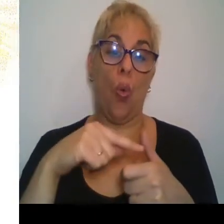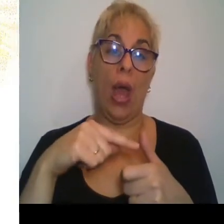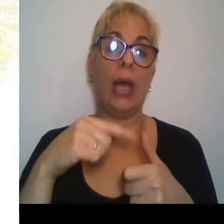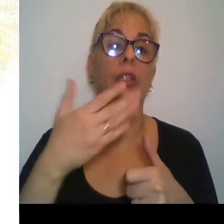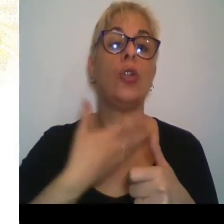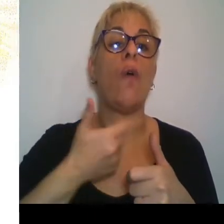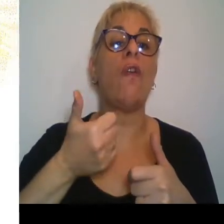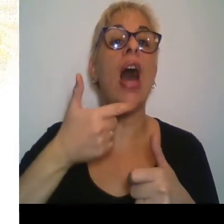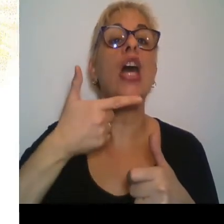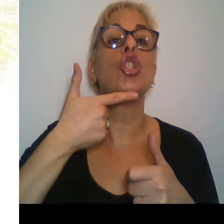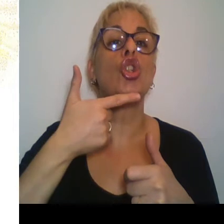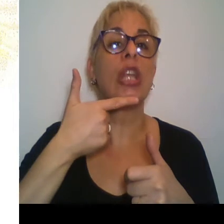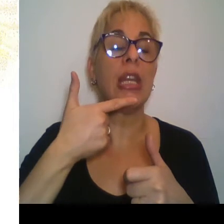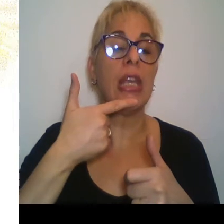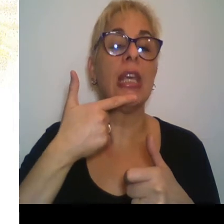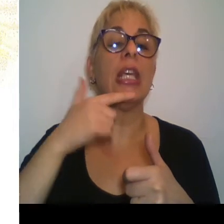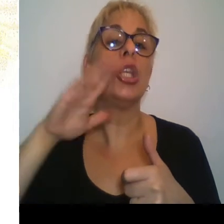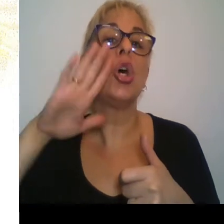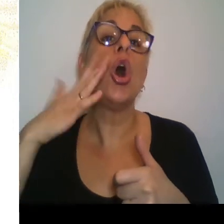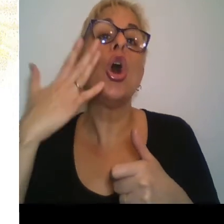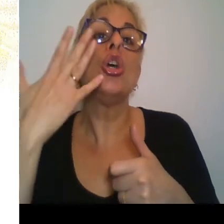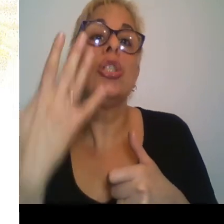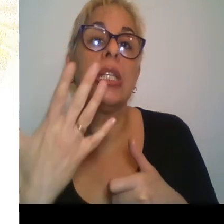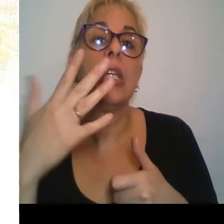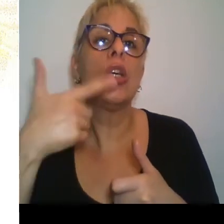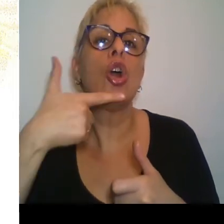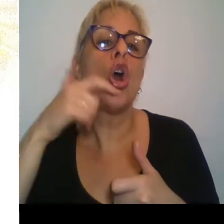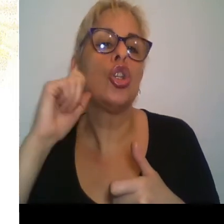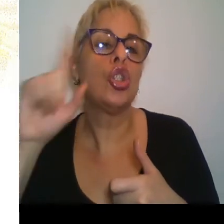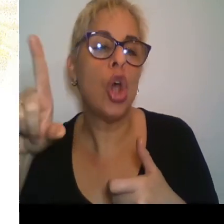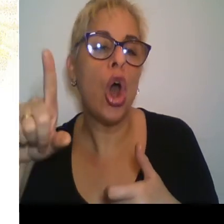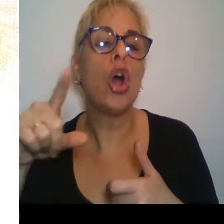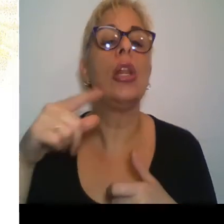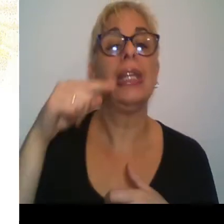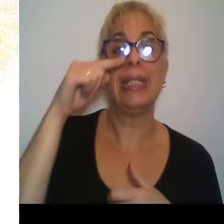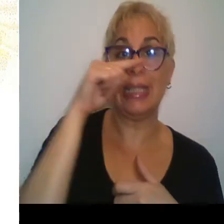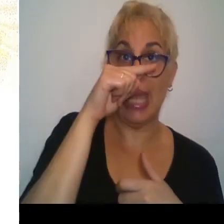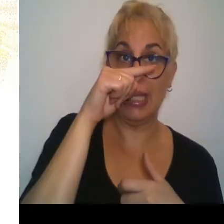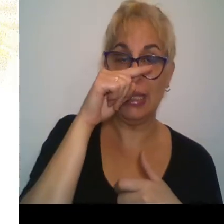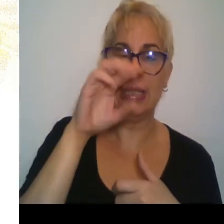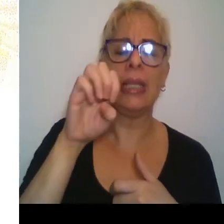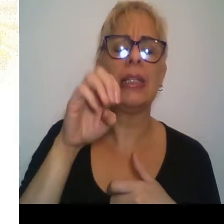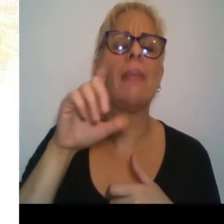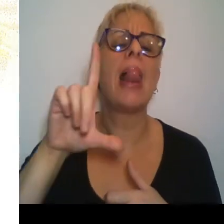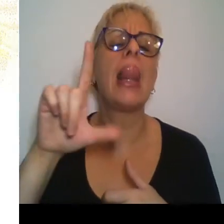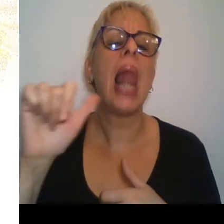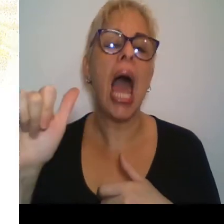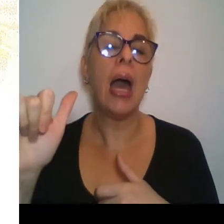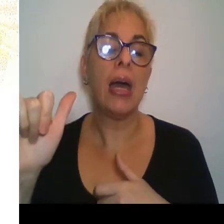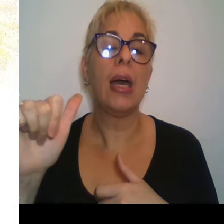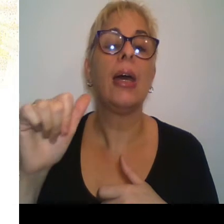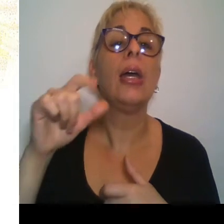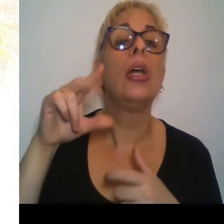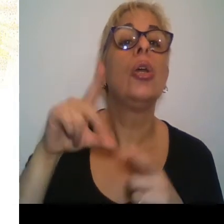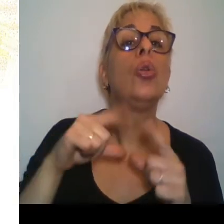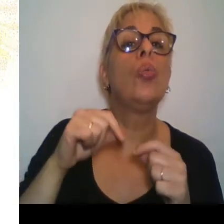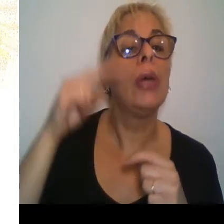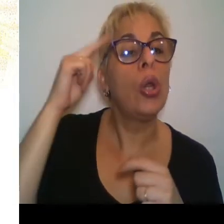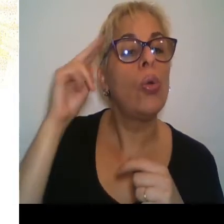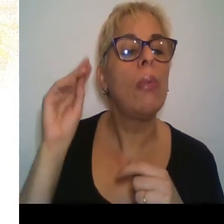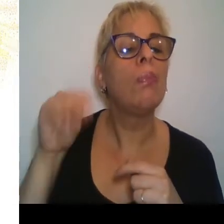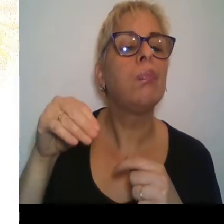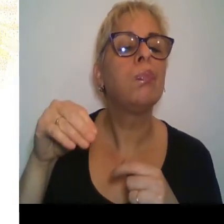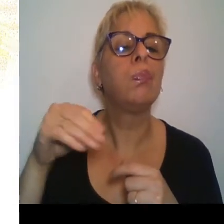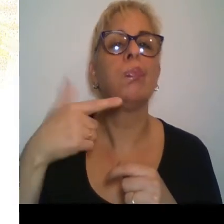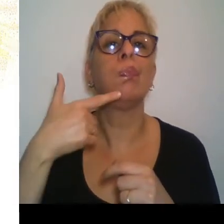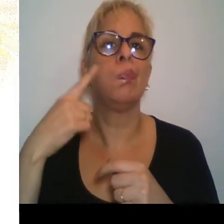Fa sostenido, el número 5 es el Sol, el número 7 es el La, el número 9 es el